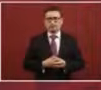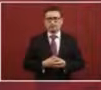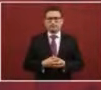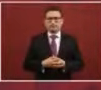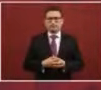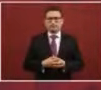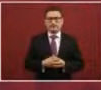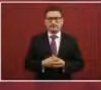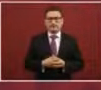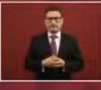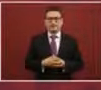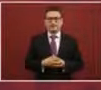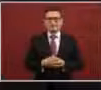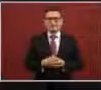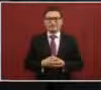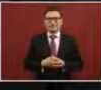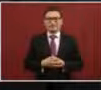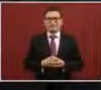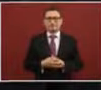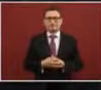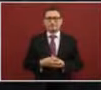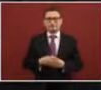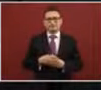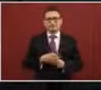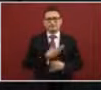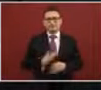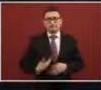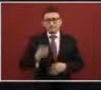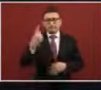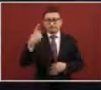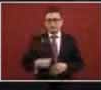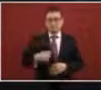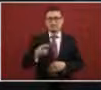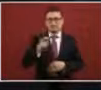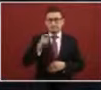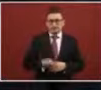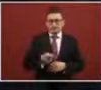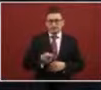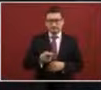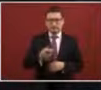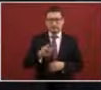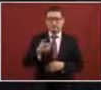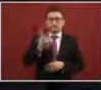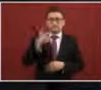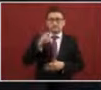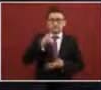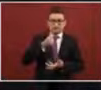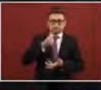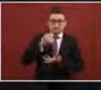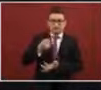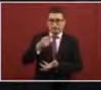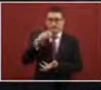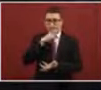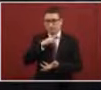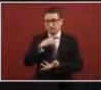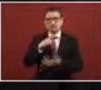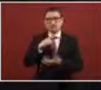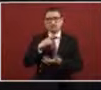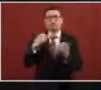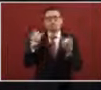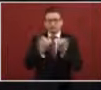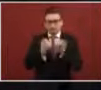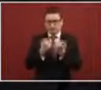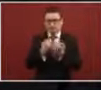y en mandato, la instrucción puntual que tenemos, no nada más entregarlos de forma lo más rápida, sino también que